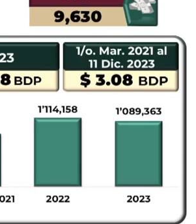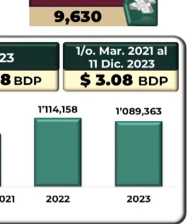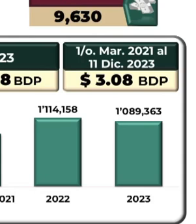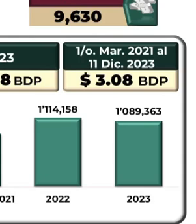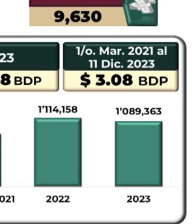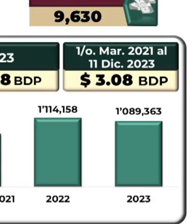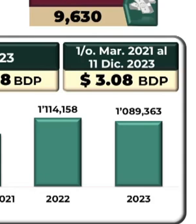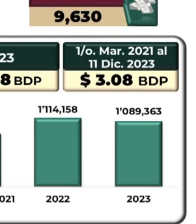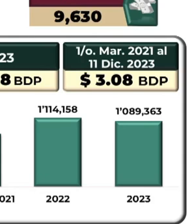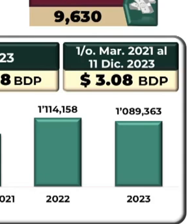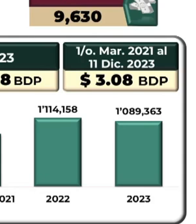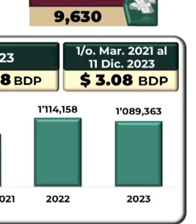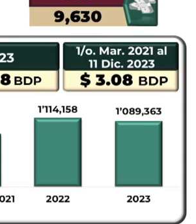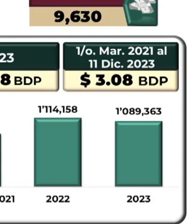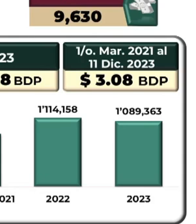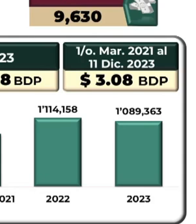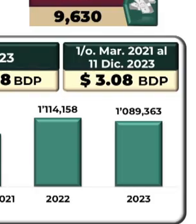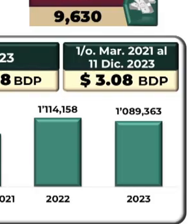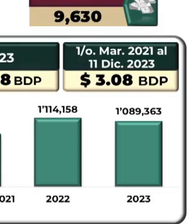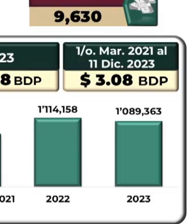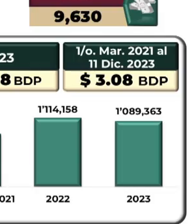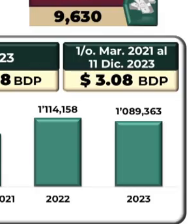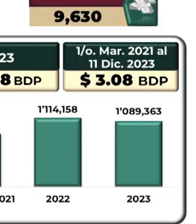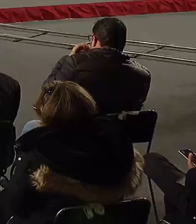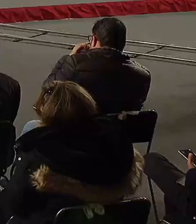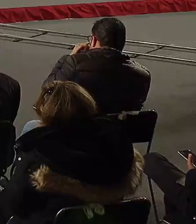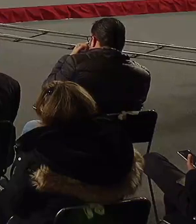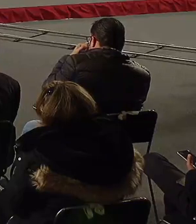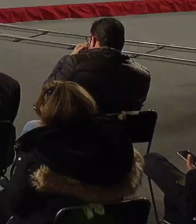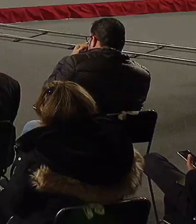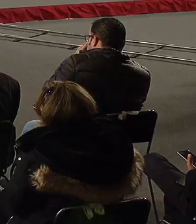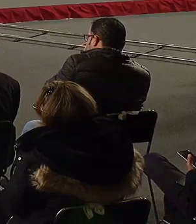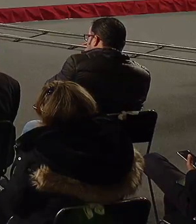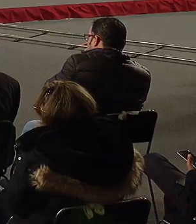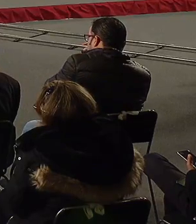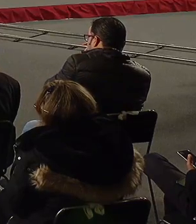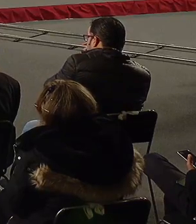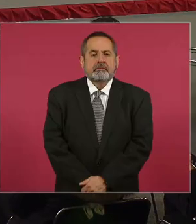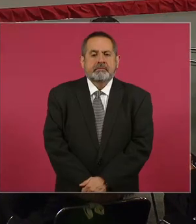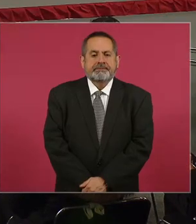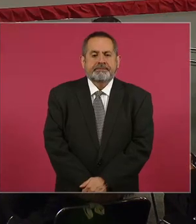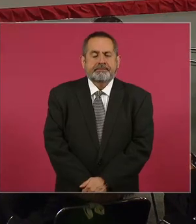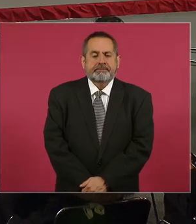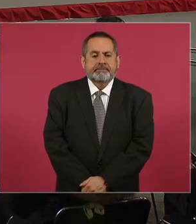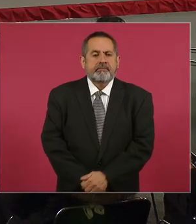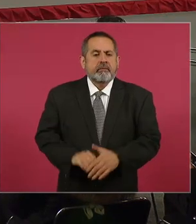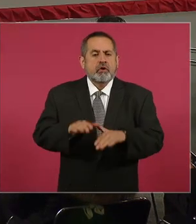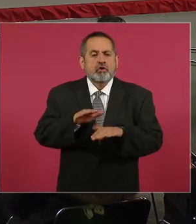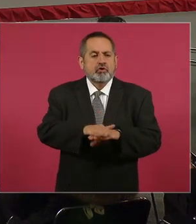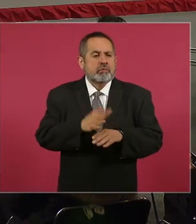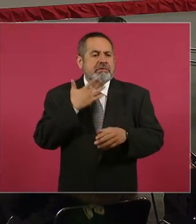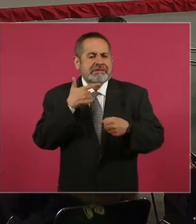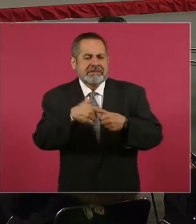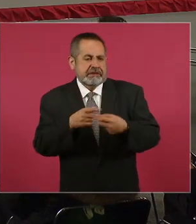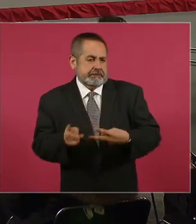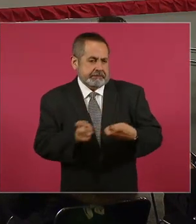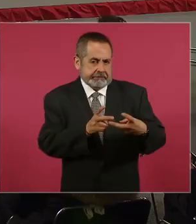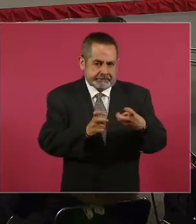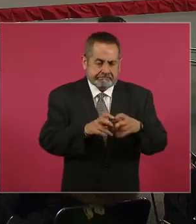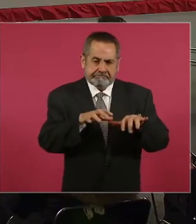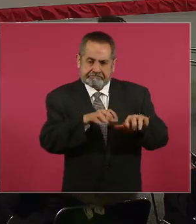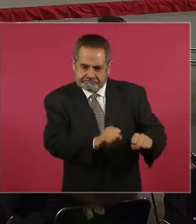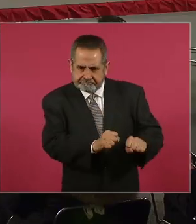35.079 millones de pesos. Adelante, por favor. En el combate al mercado ilícito de combustibles se